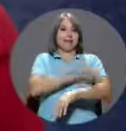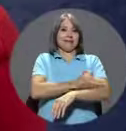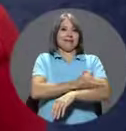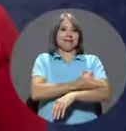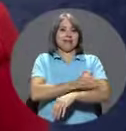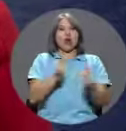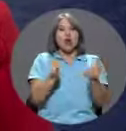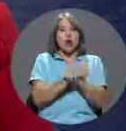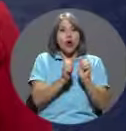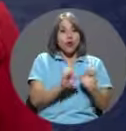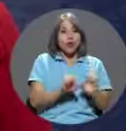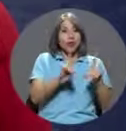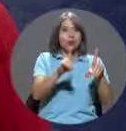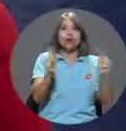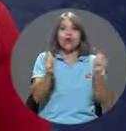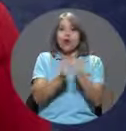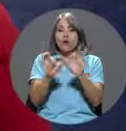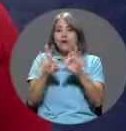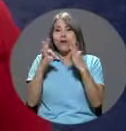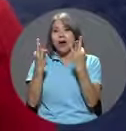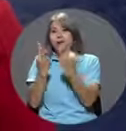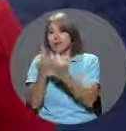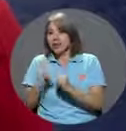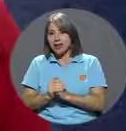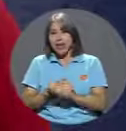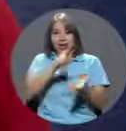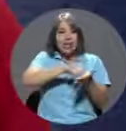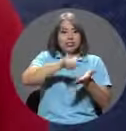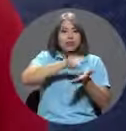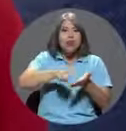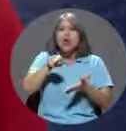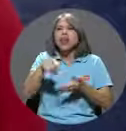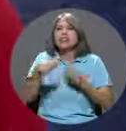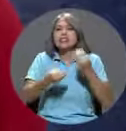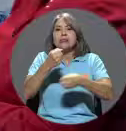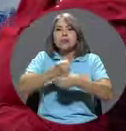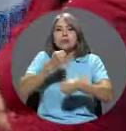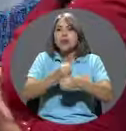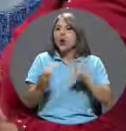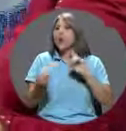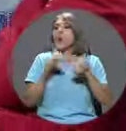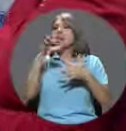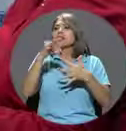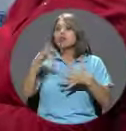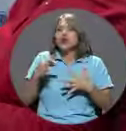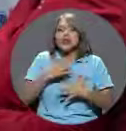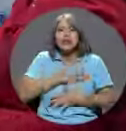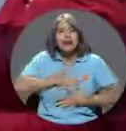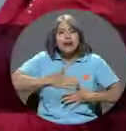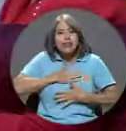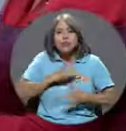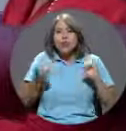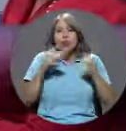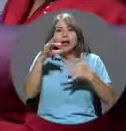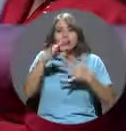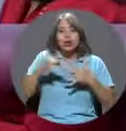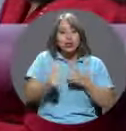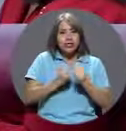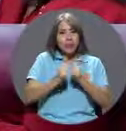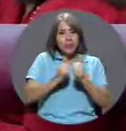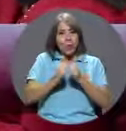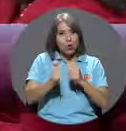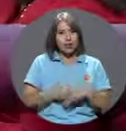intento suicida, pero sí tenemos que conocer ese contexto del ser humano para saber que son muchos los factores que tenemos que